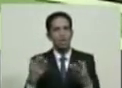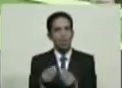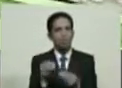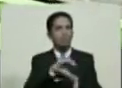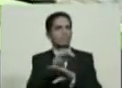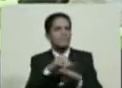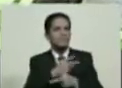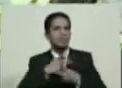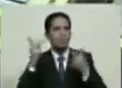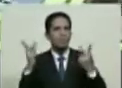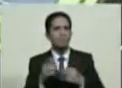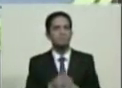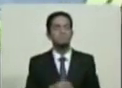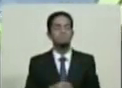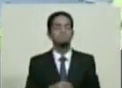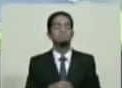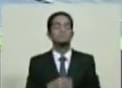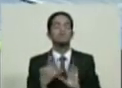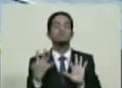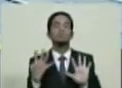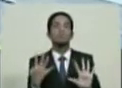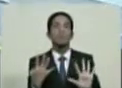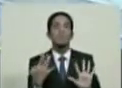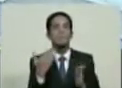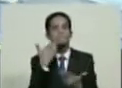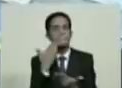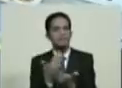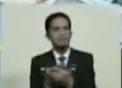Público. Tenemos 9 personas solicitadas: